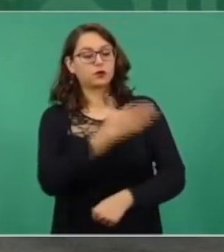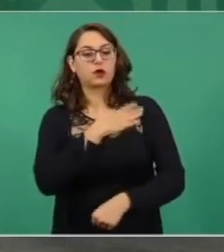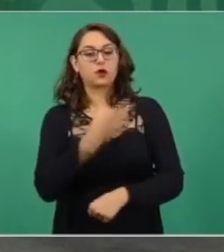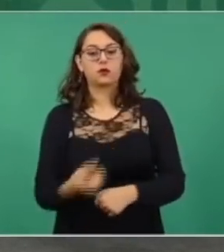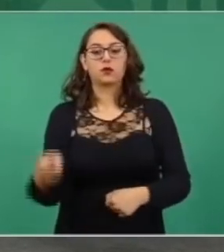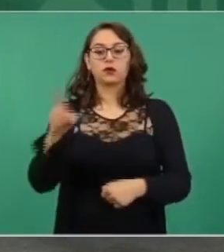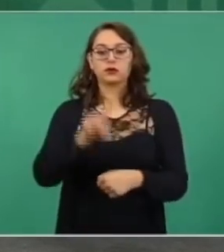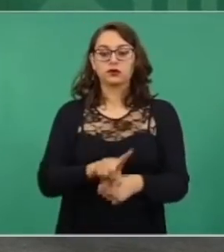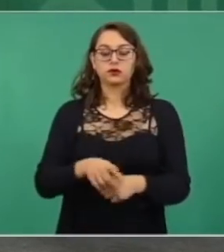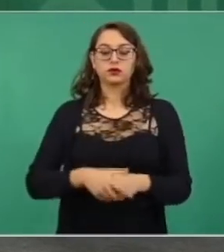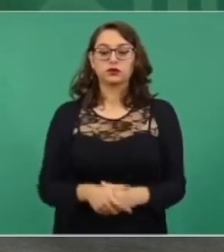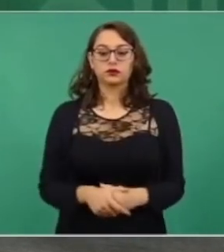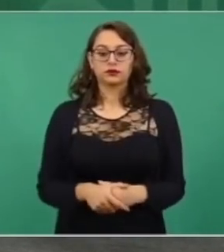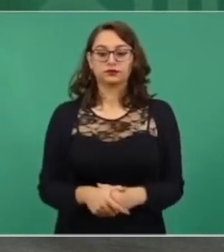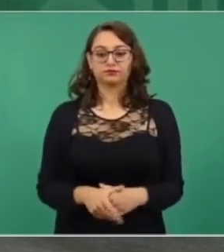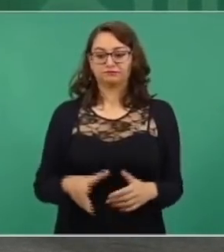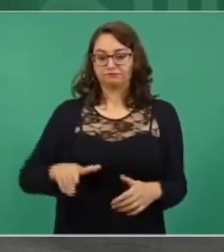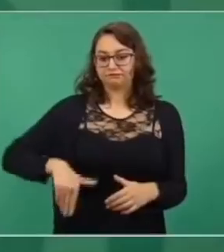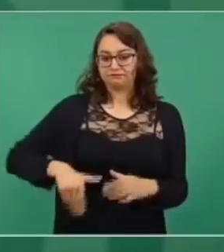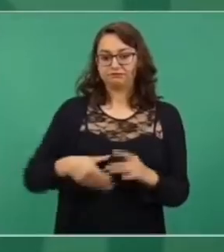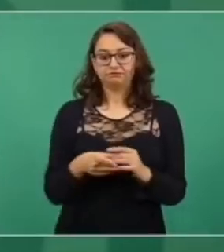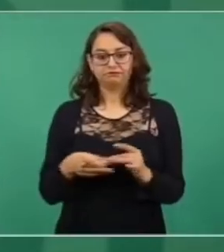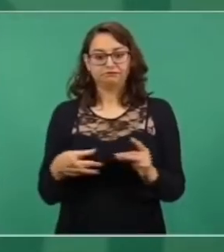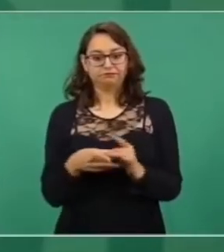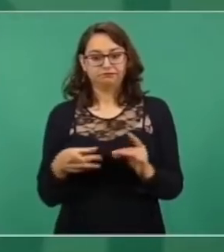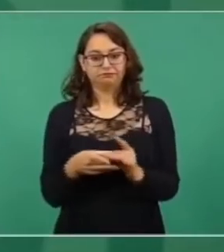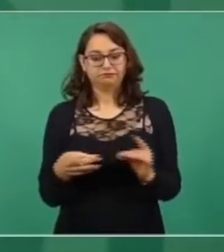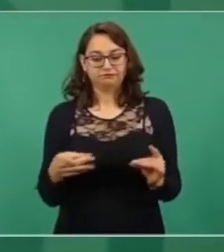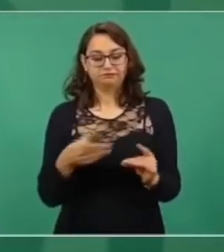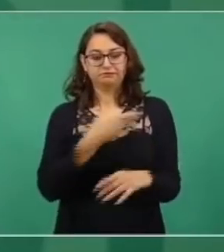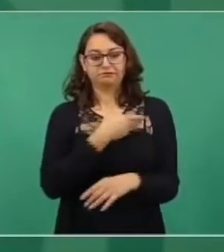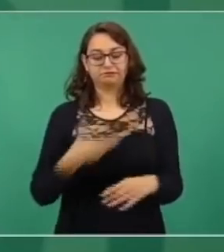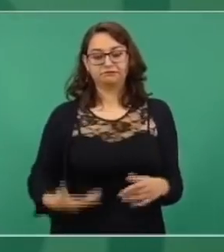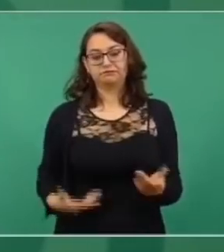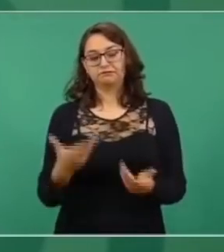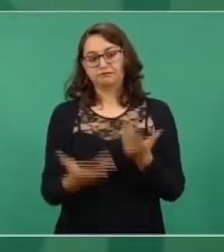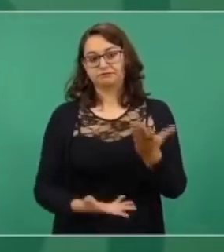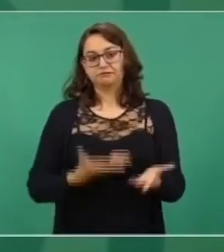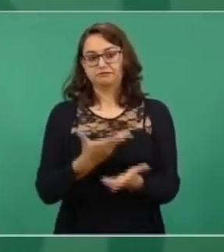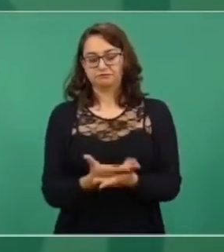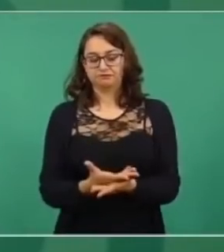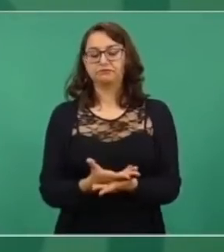Informarles que, como ha dicho el señor presidente de la República, México planteó